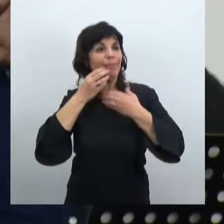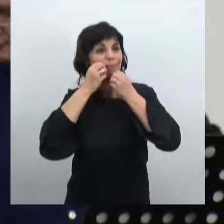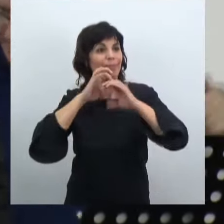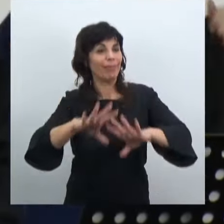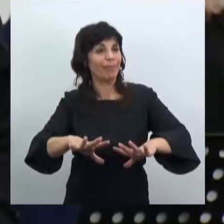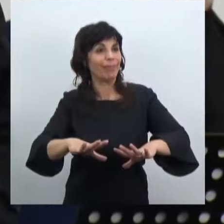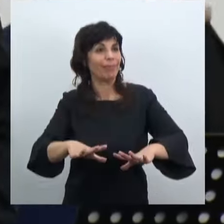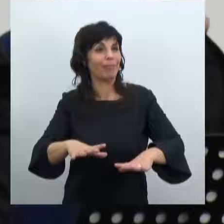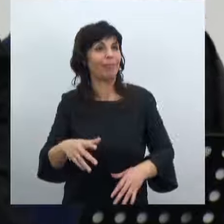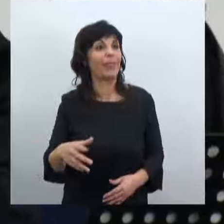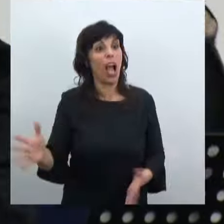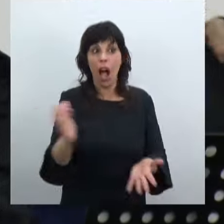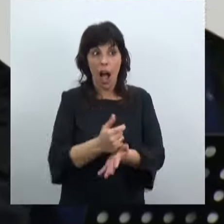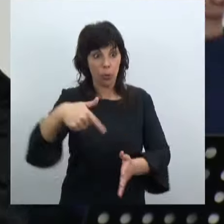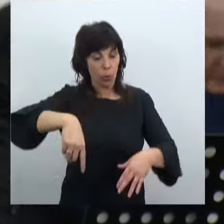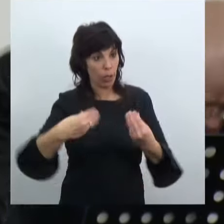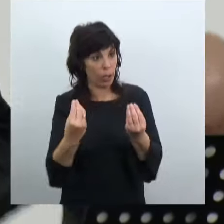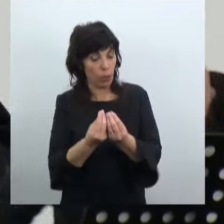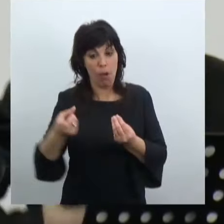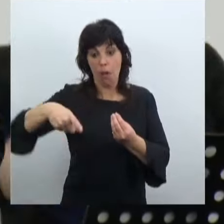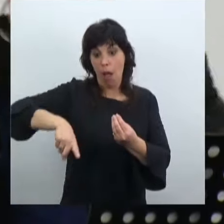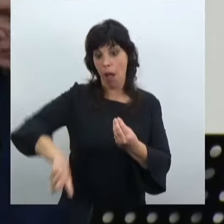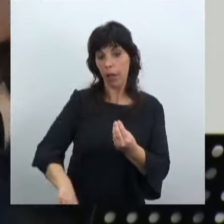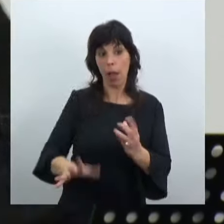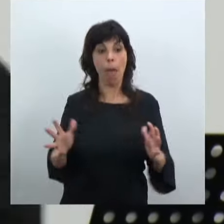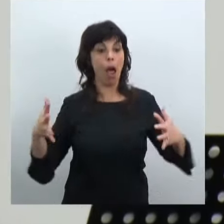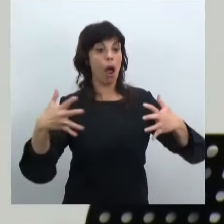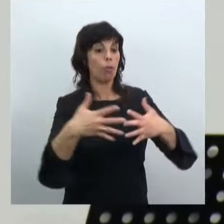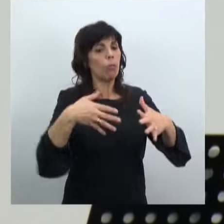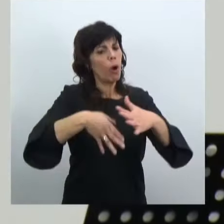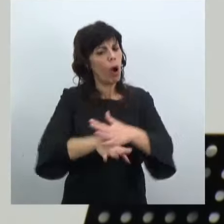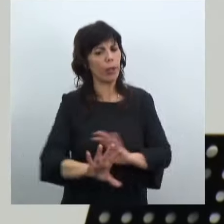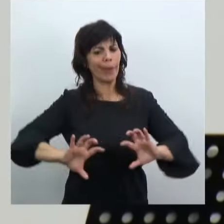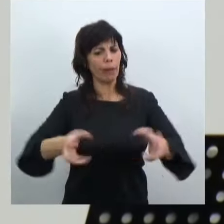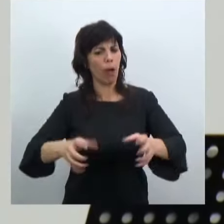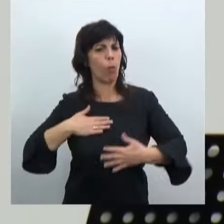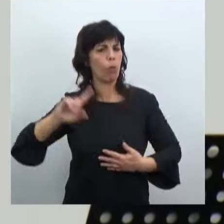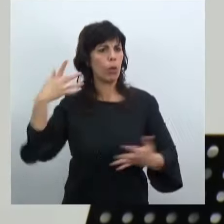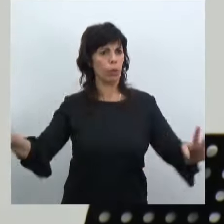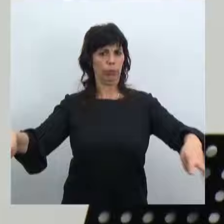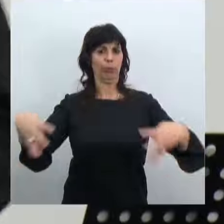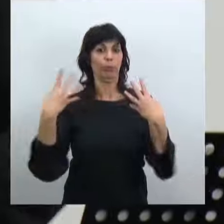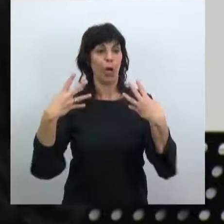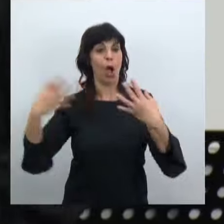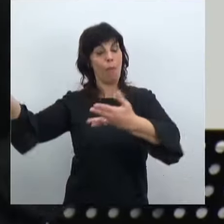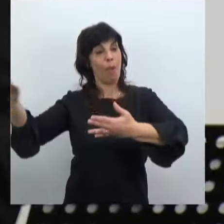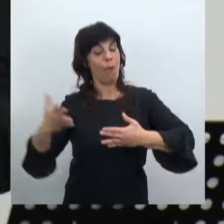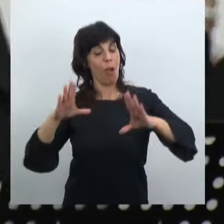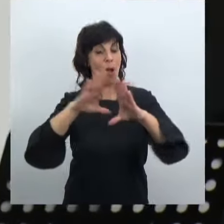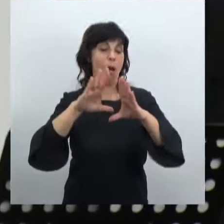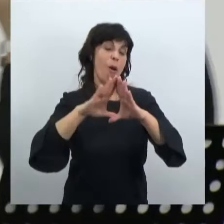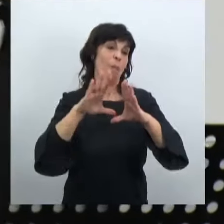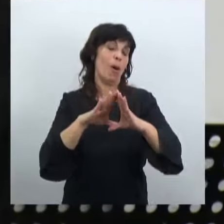Todos los que estáis aquí con nosotros, conectados por Dynamis Radio, bienvenidos aquí a la Iglesia Pasión por Cristo. Los que estáis